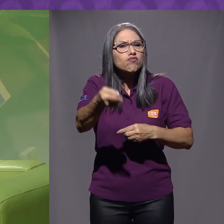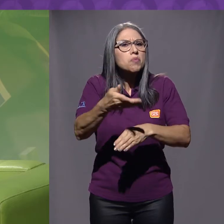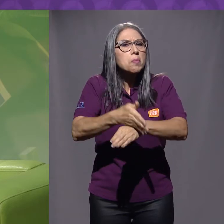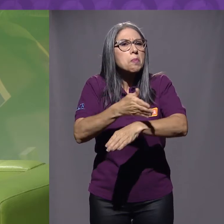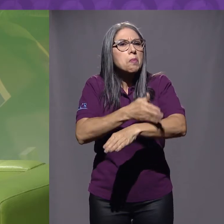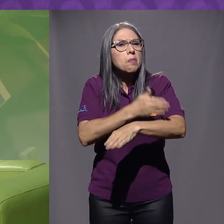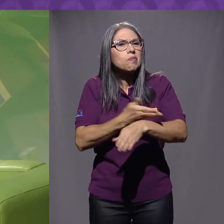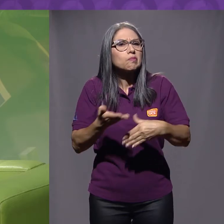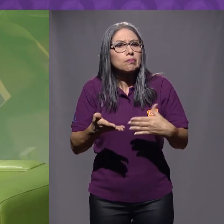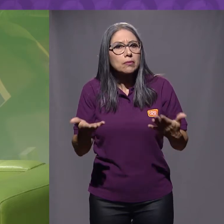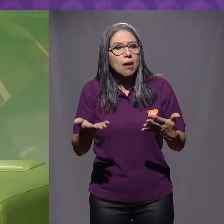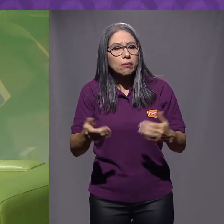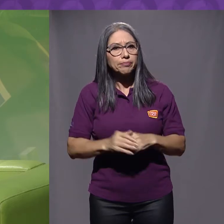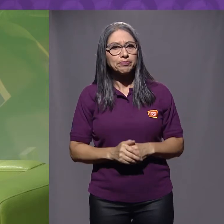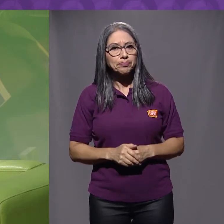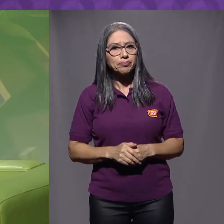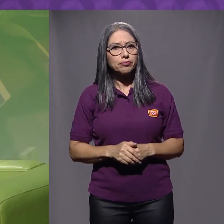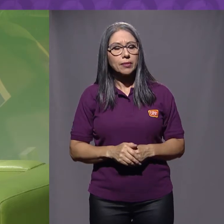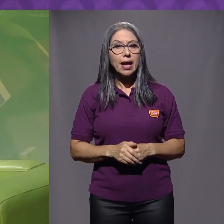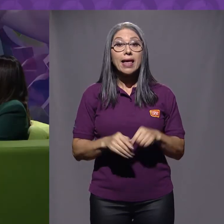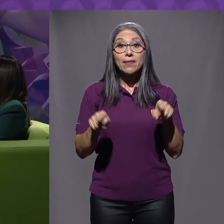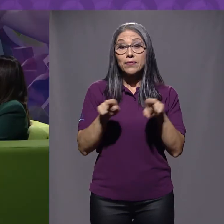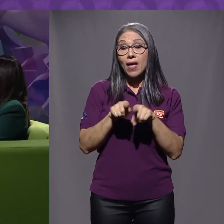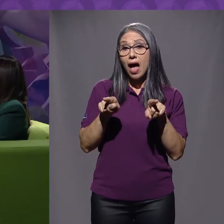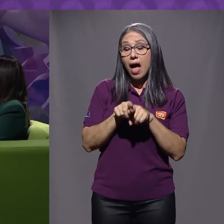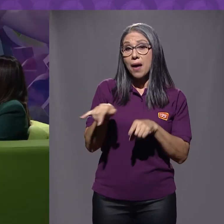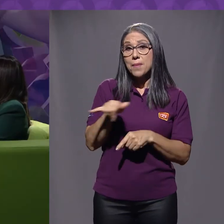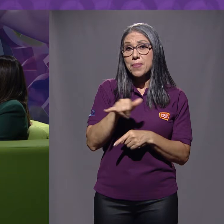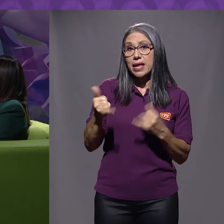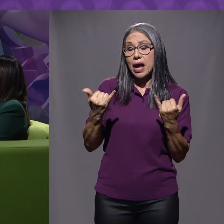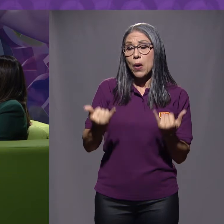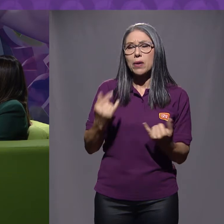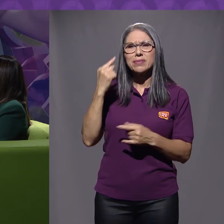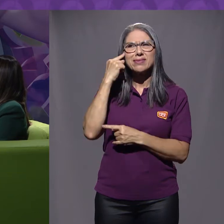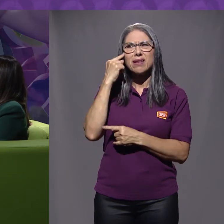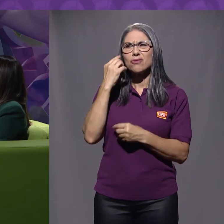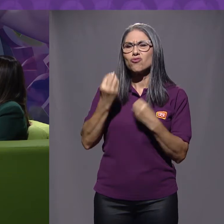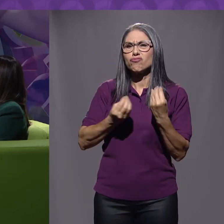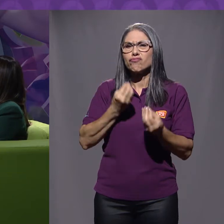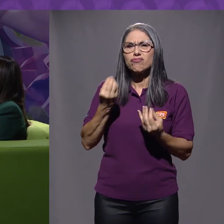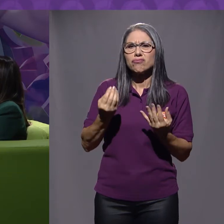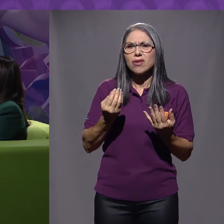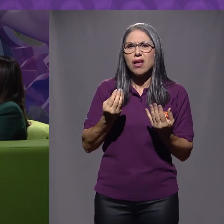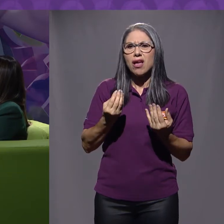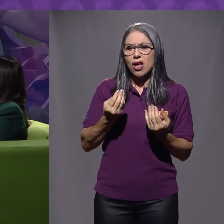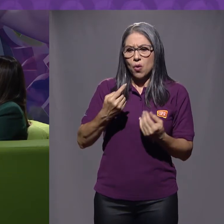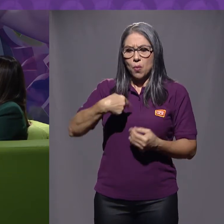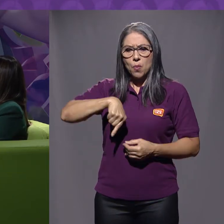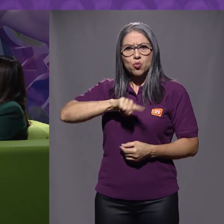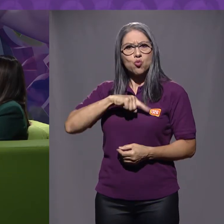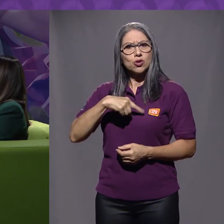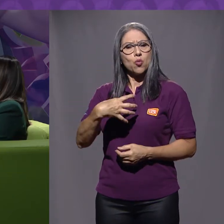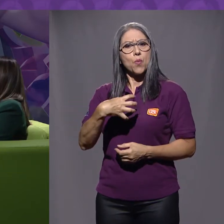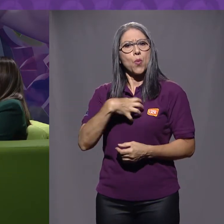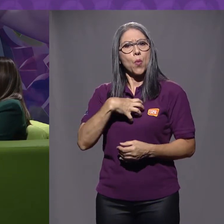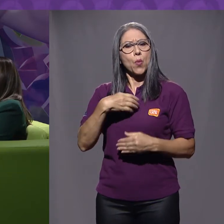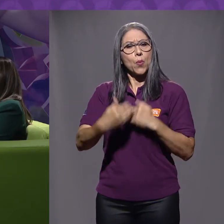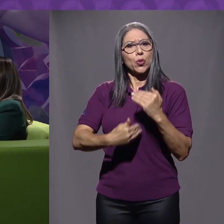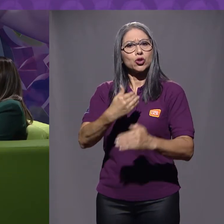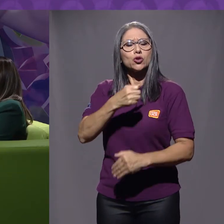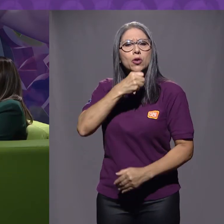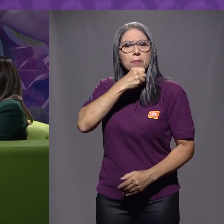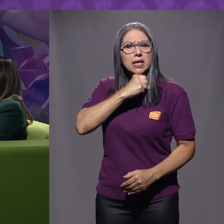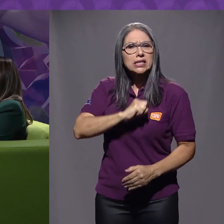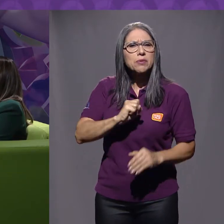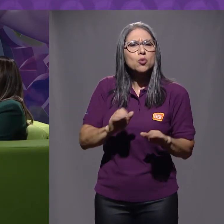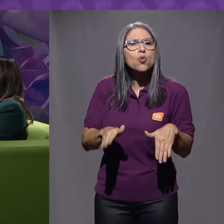y que estamos también en esa posibilidad, ¿verdad?, de repensar cómo trabajamos nuestro propio proceso